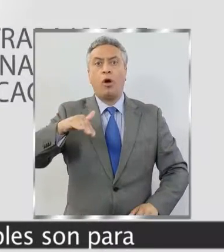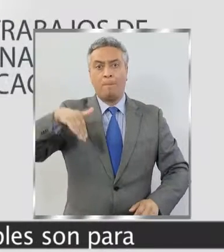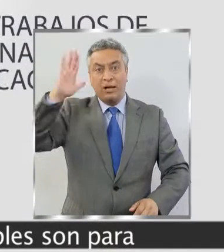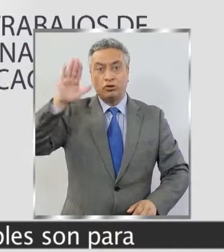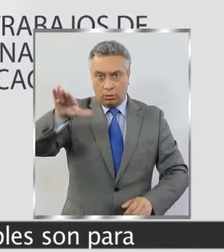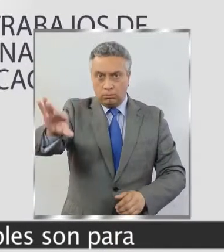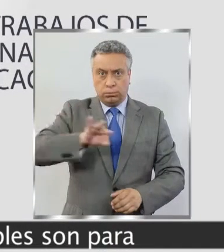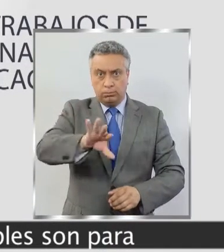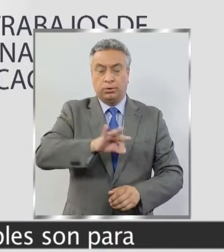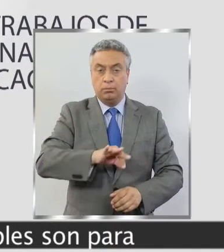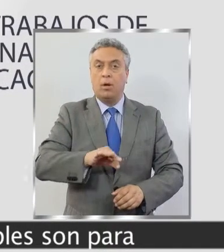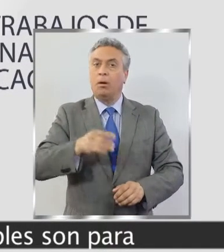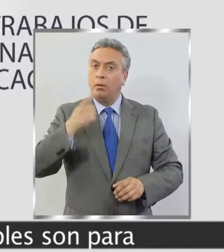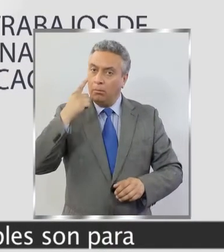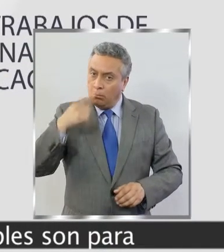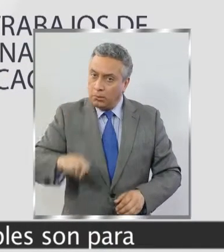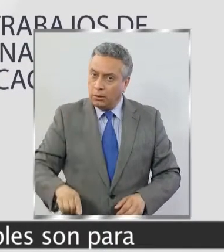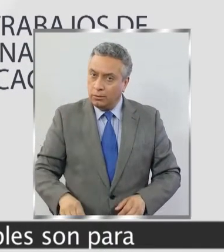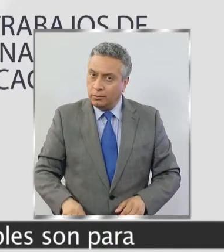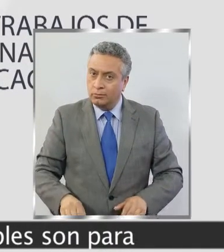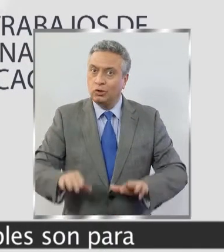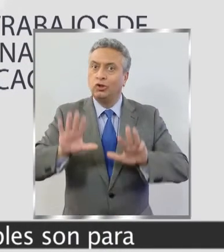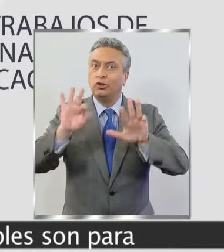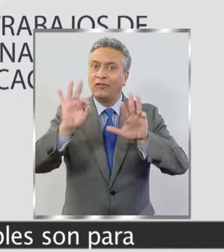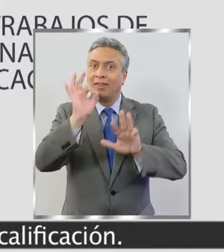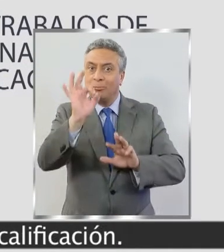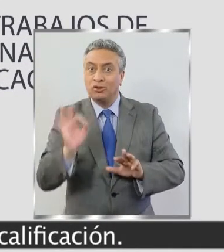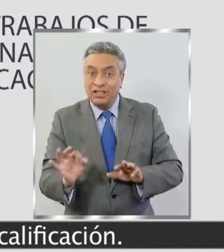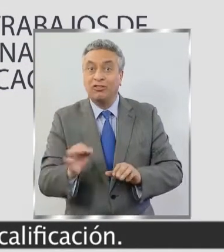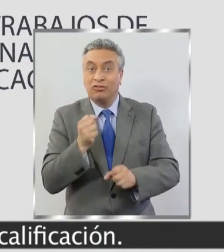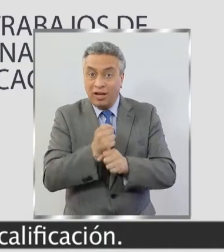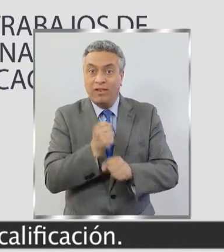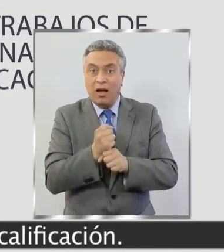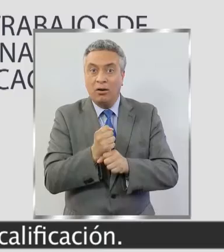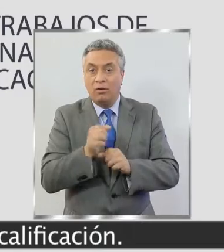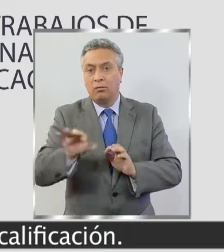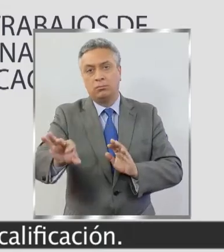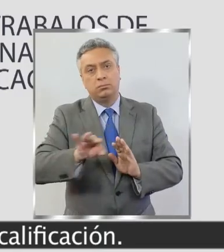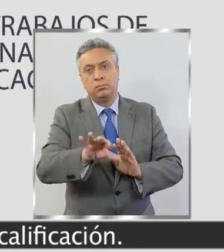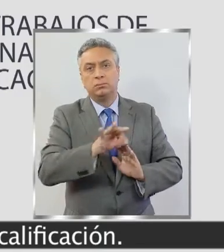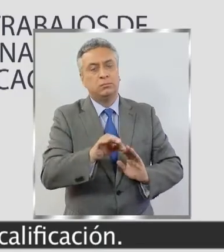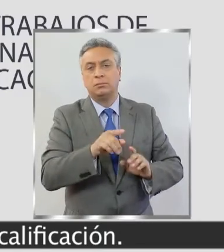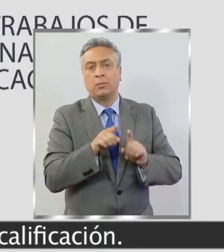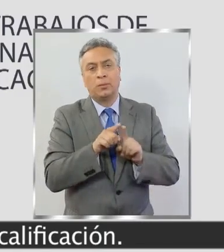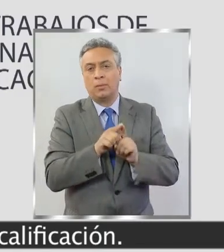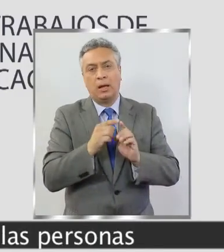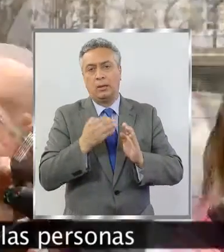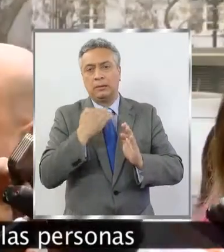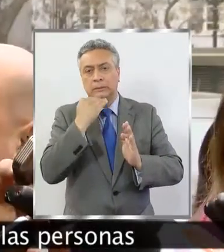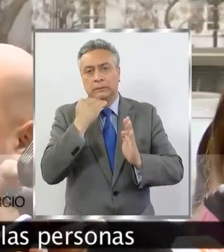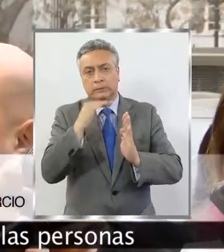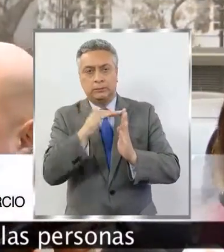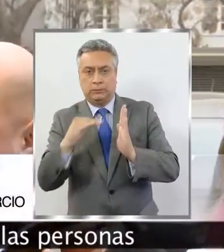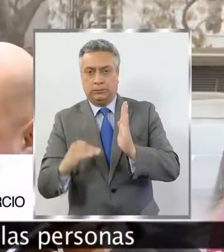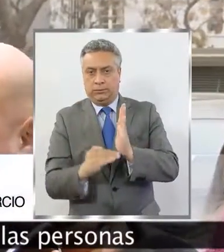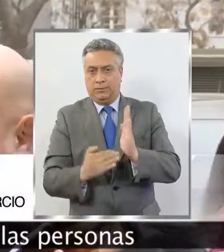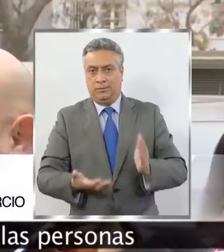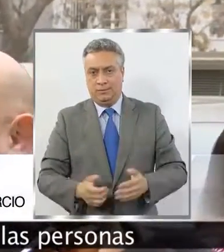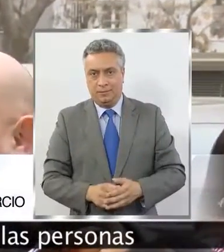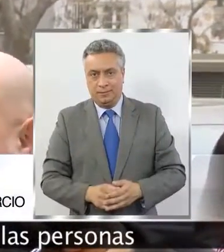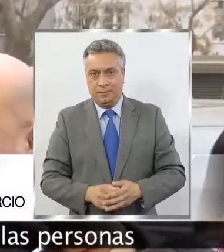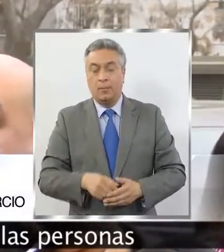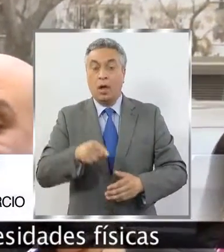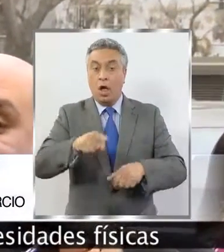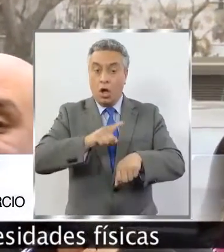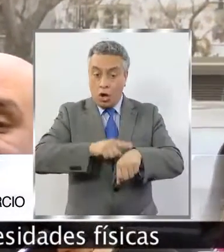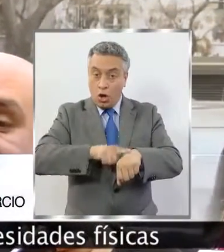embargo, el 90% de los cupos disponibles son para trabajos de mediana o baja calificación. Los horarios en que trabajan